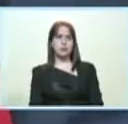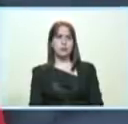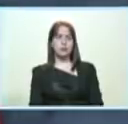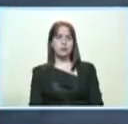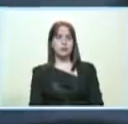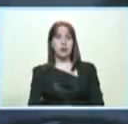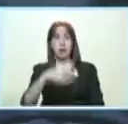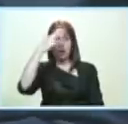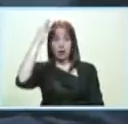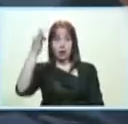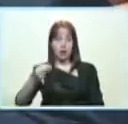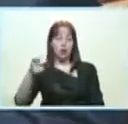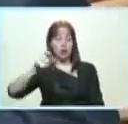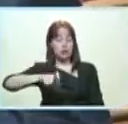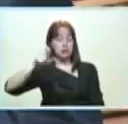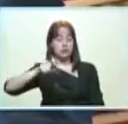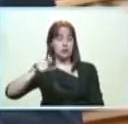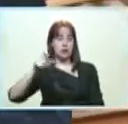Que creo necesaria